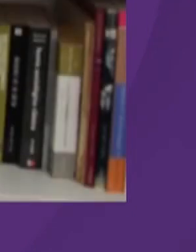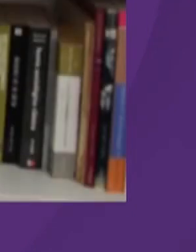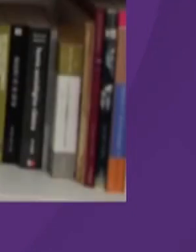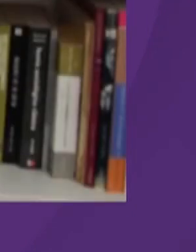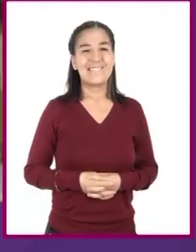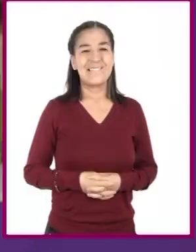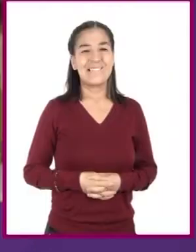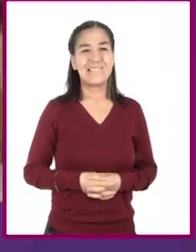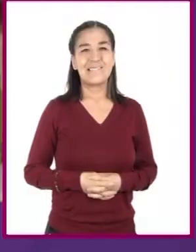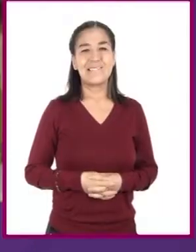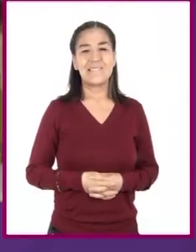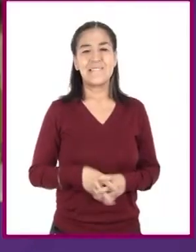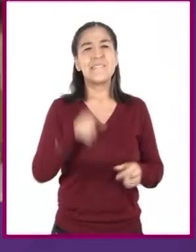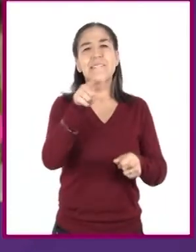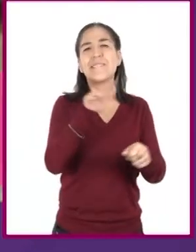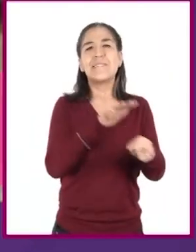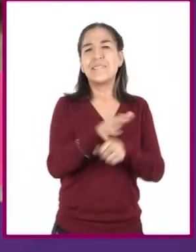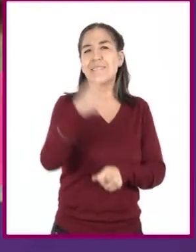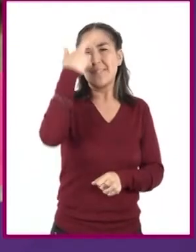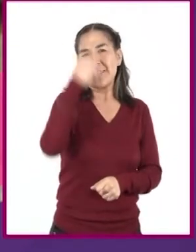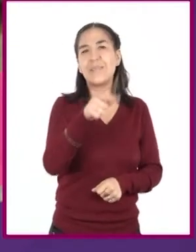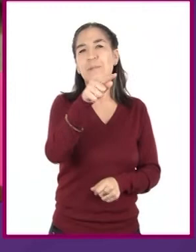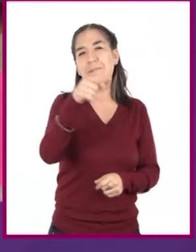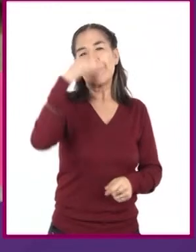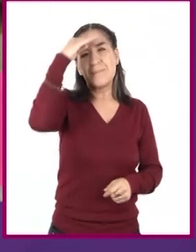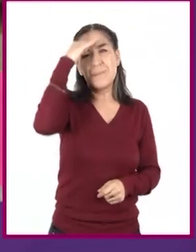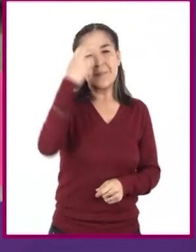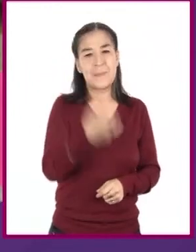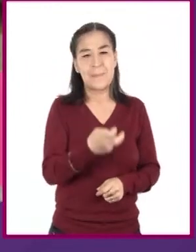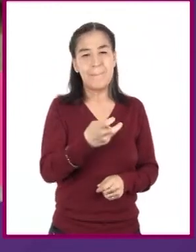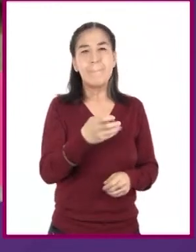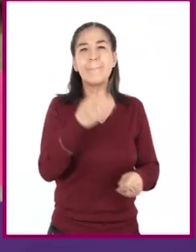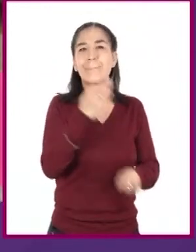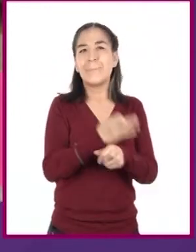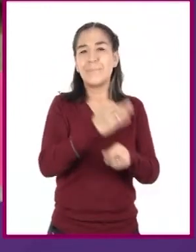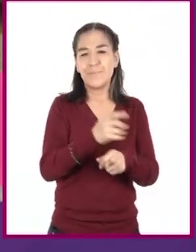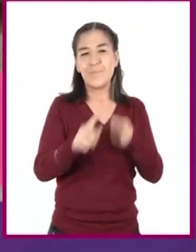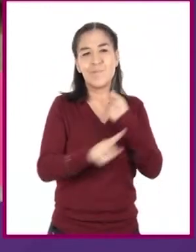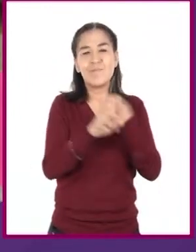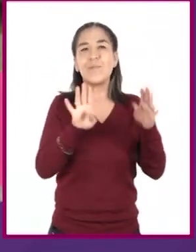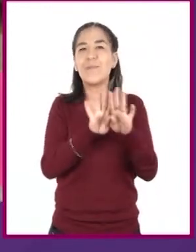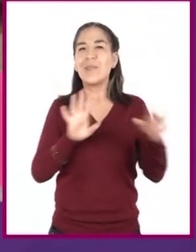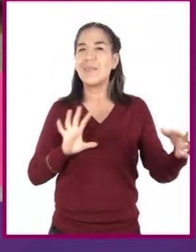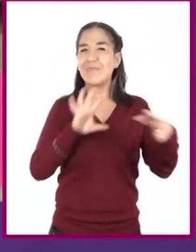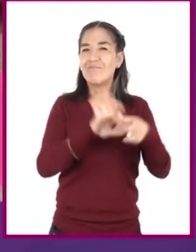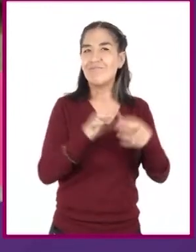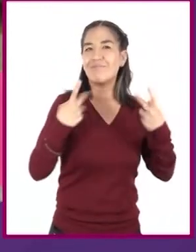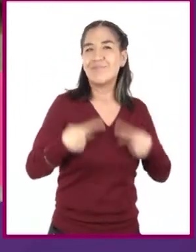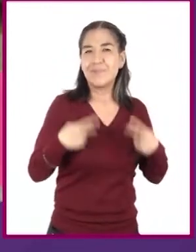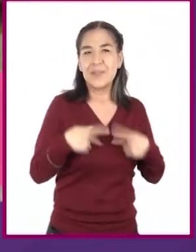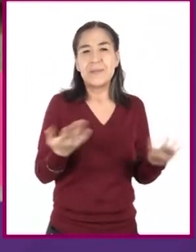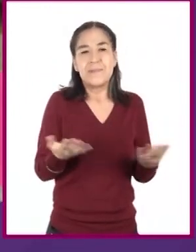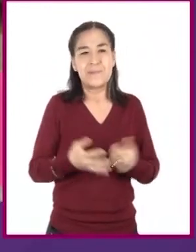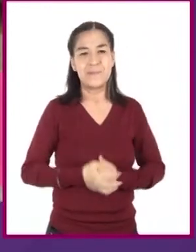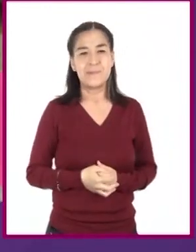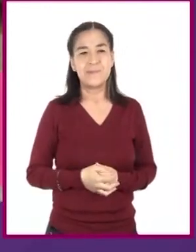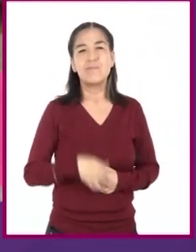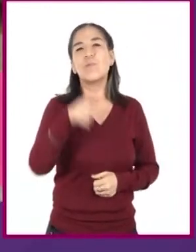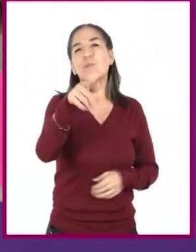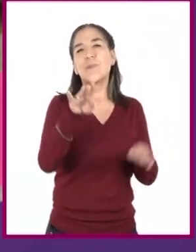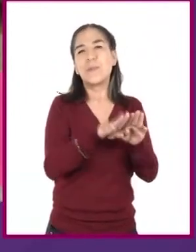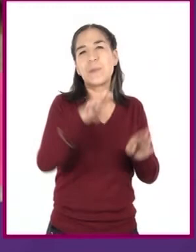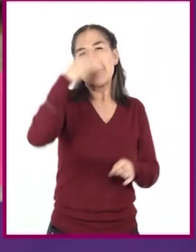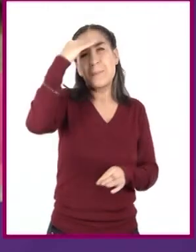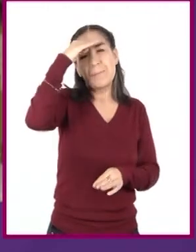¿Qué factores crees que tengan que ver al momento de formar vínculos con los demás? Sin duda, lo que nos identifica con